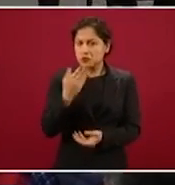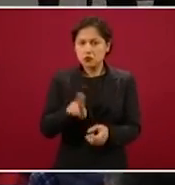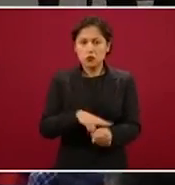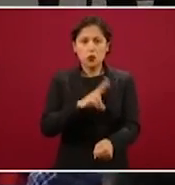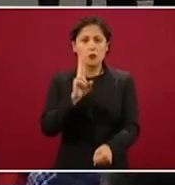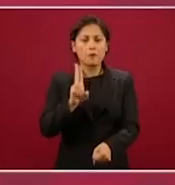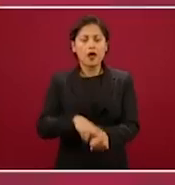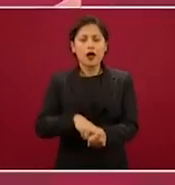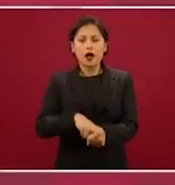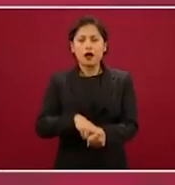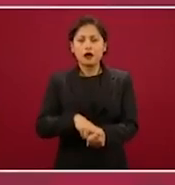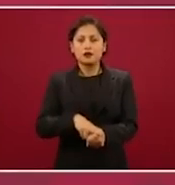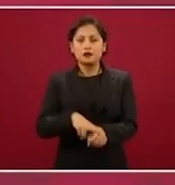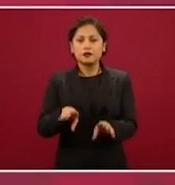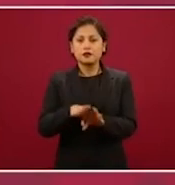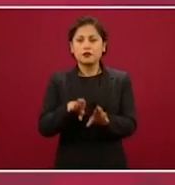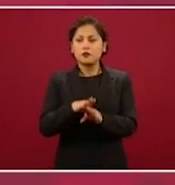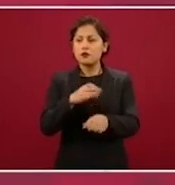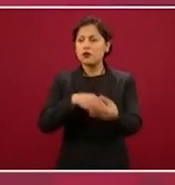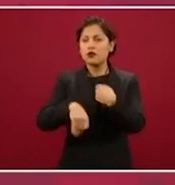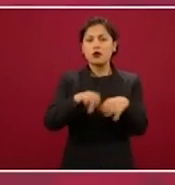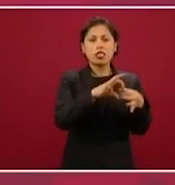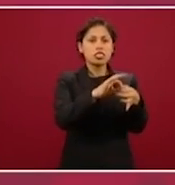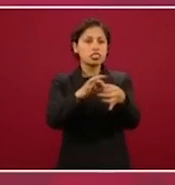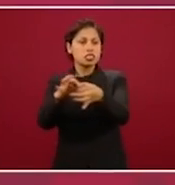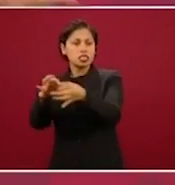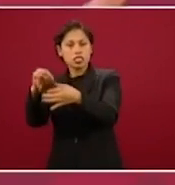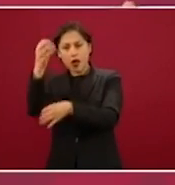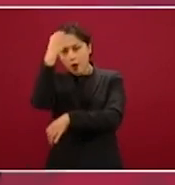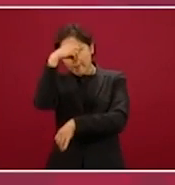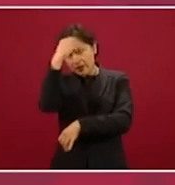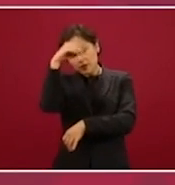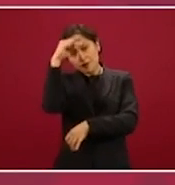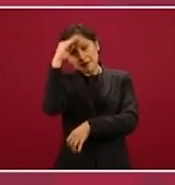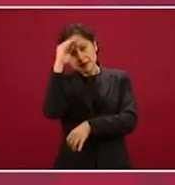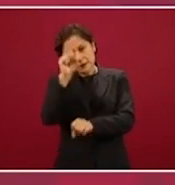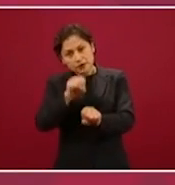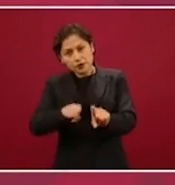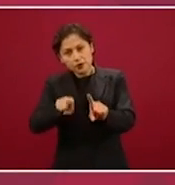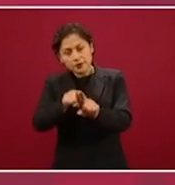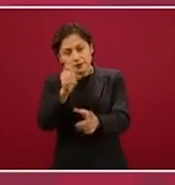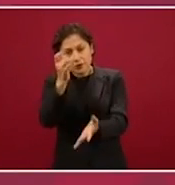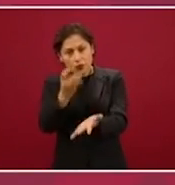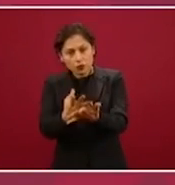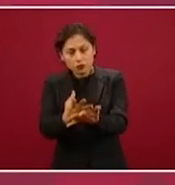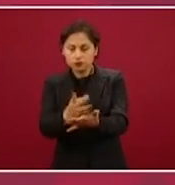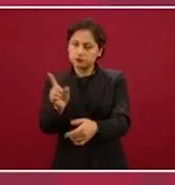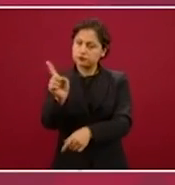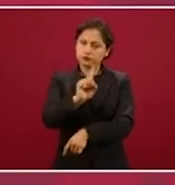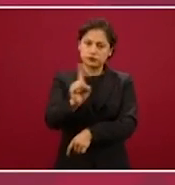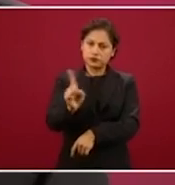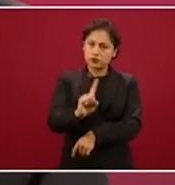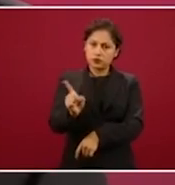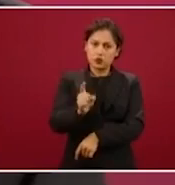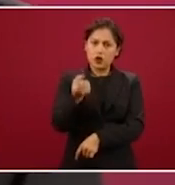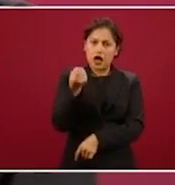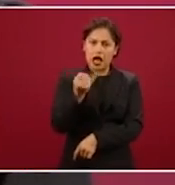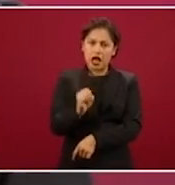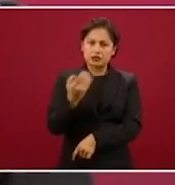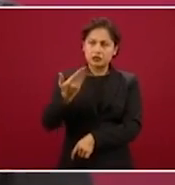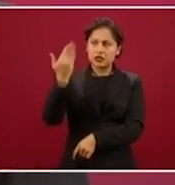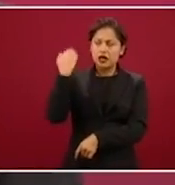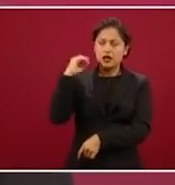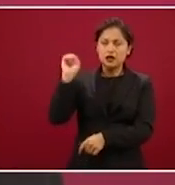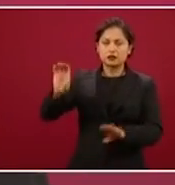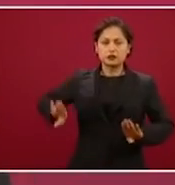eso tiene que ver con las dictaduras. La democracia es pluralidad, es